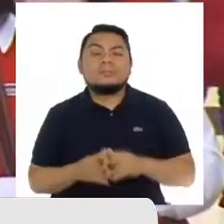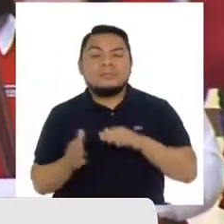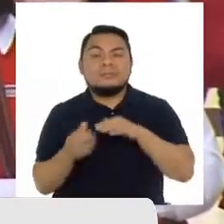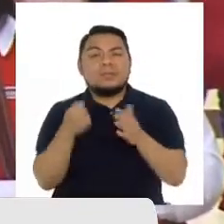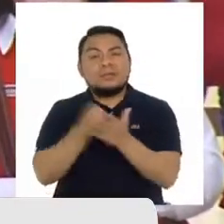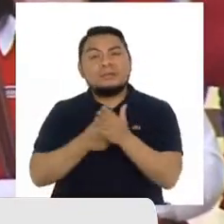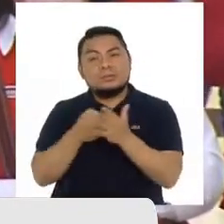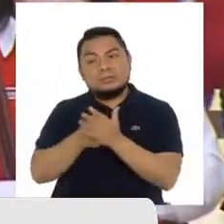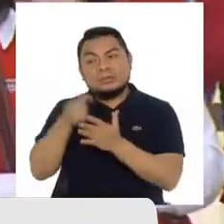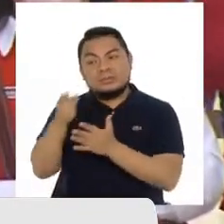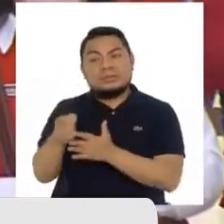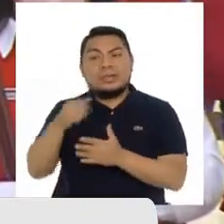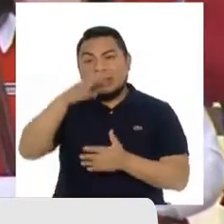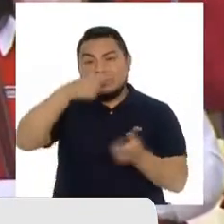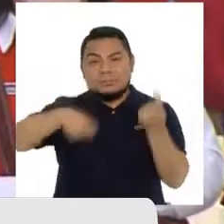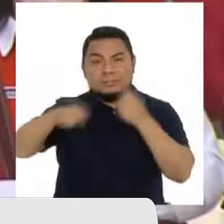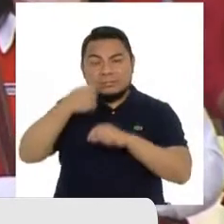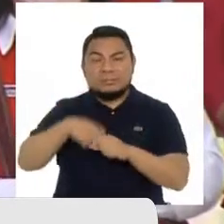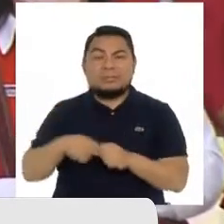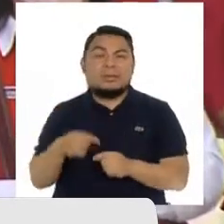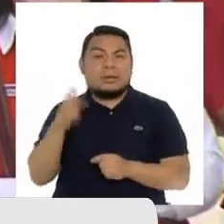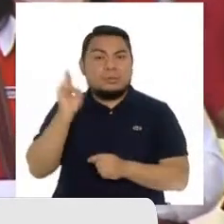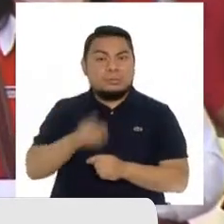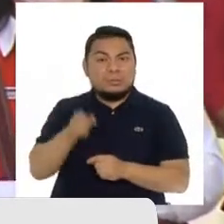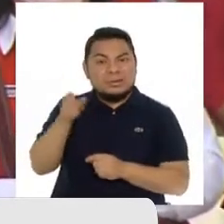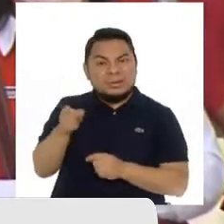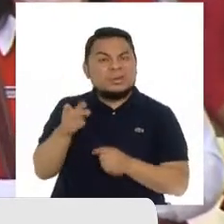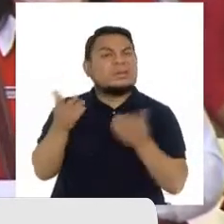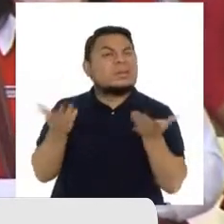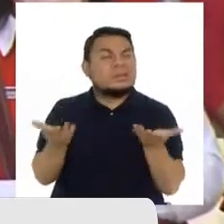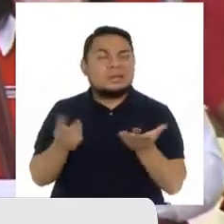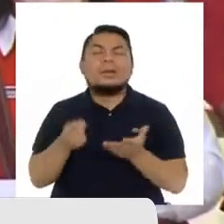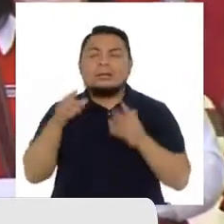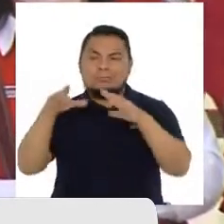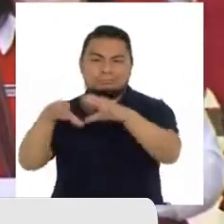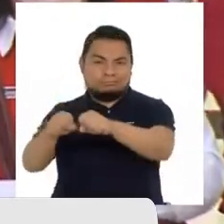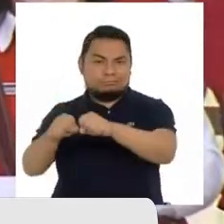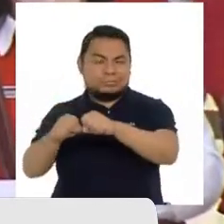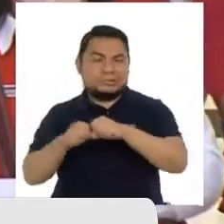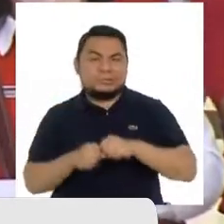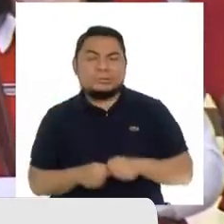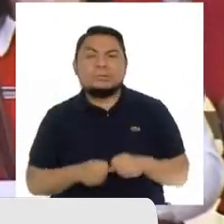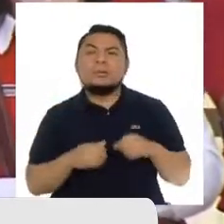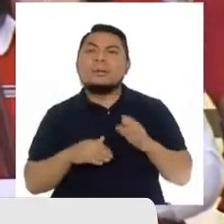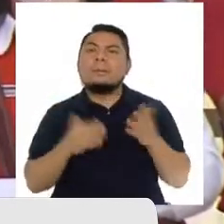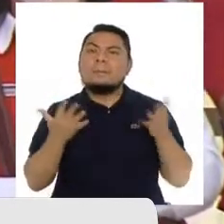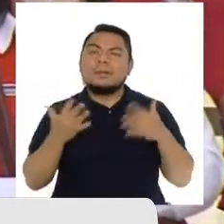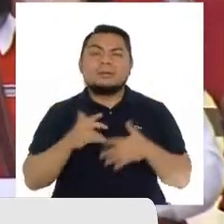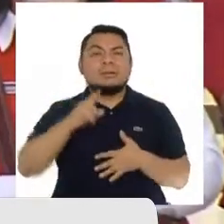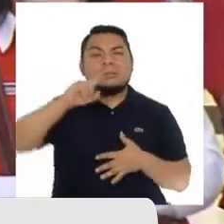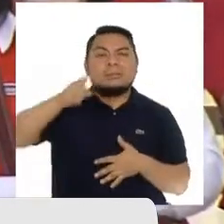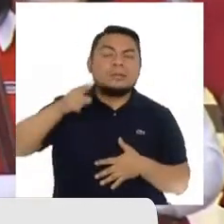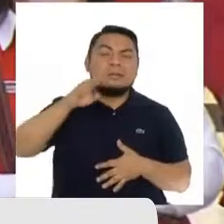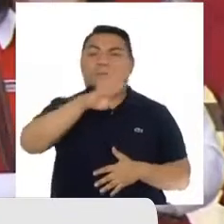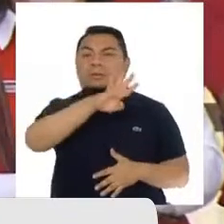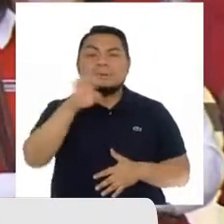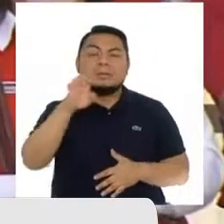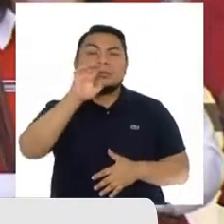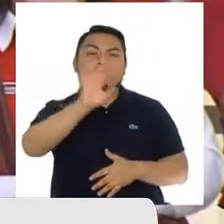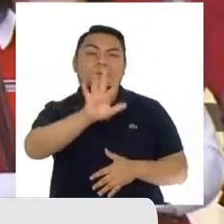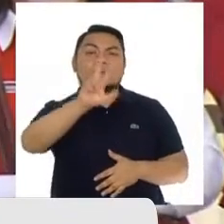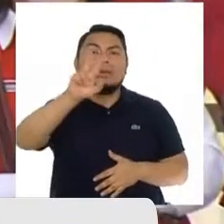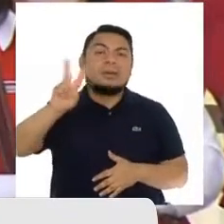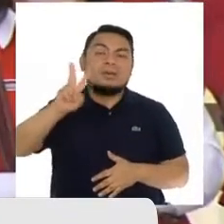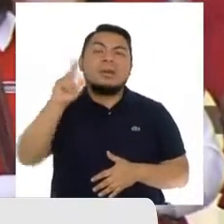narcotráfico ilícito de drogas se incautaron mil 452